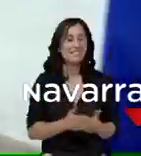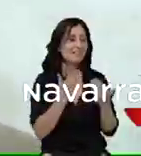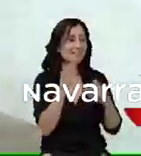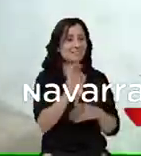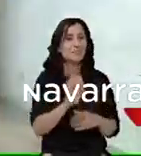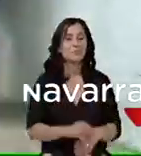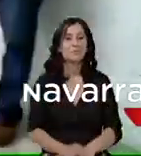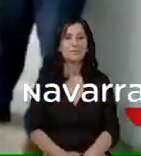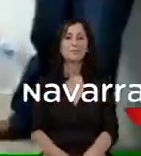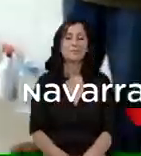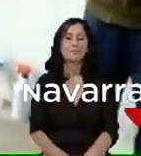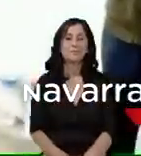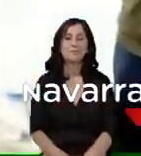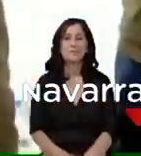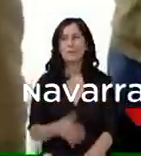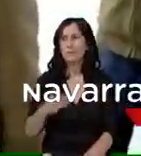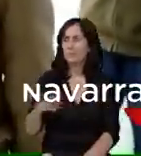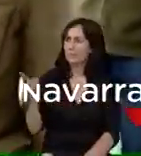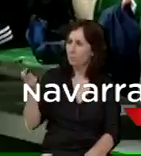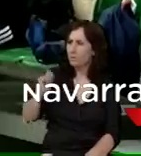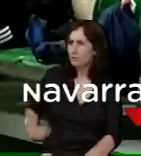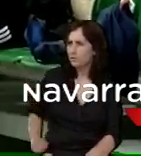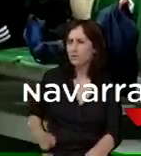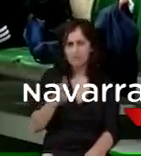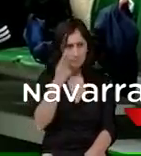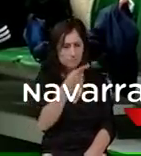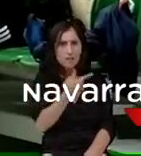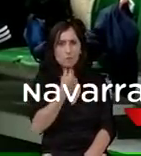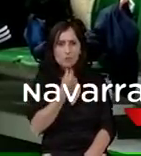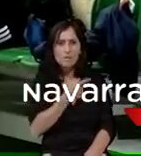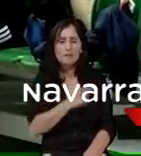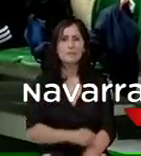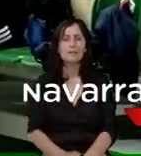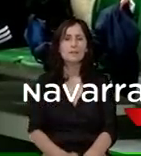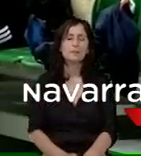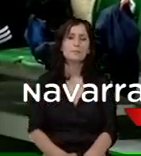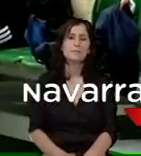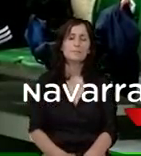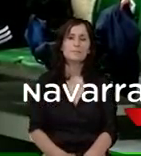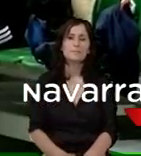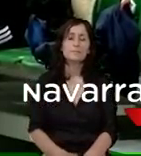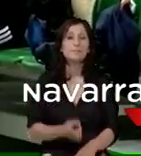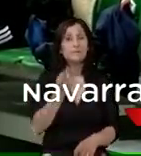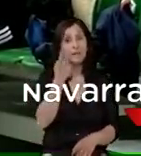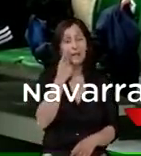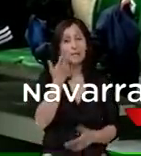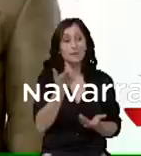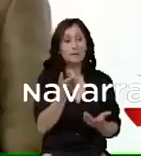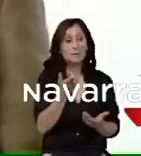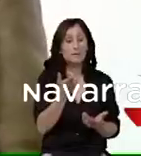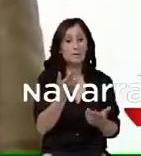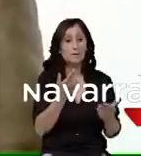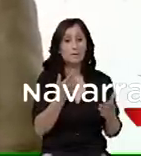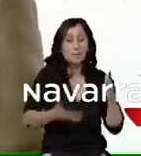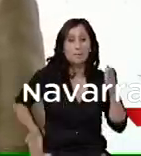Hasta luego. Bueno, vaya profesionales, ¿no? ¿Qué, te ha gustado? Sí. Sí, pues bueno, ahora a ver si reanudan el partido.